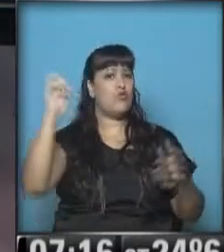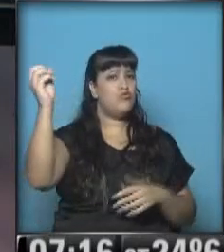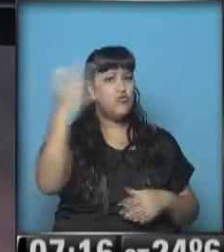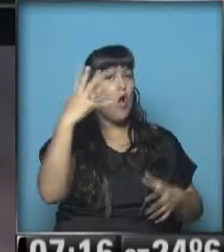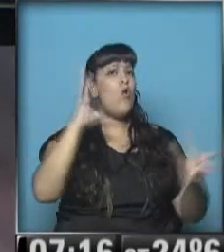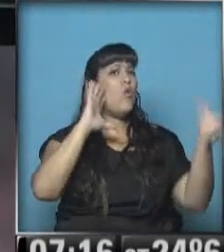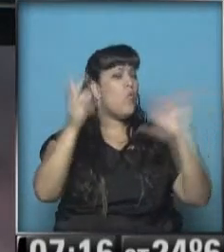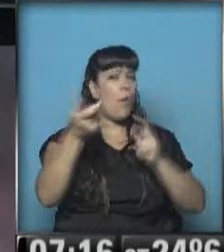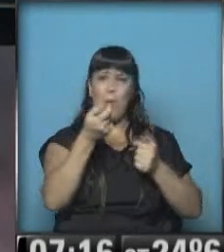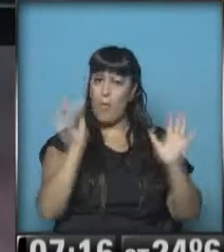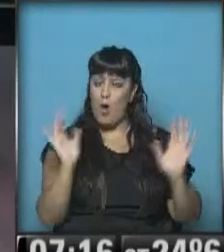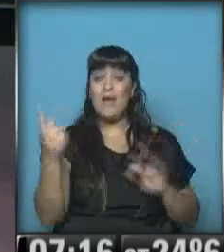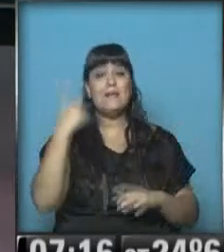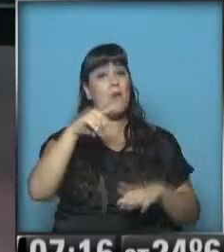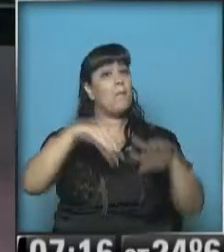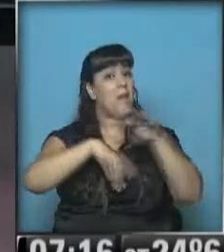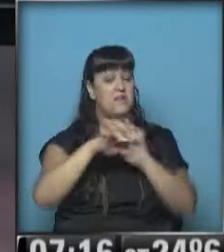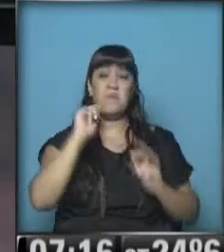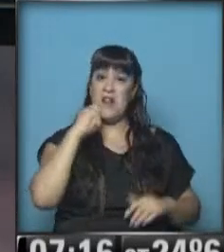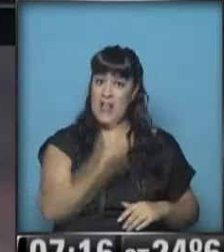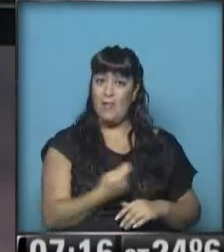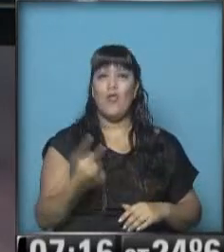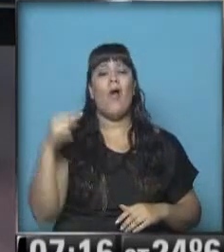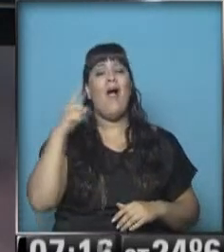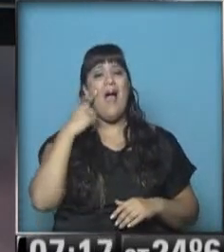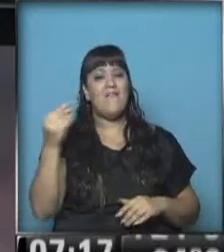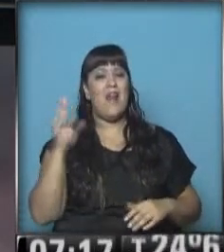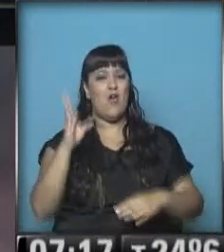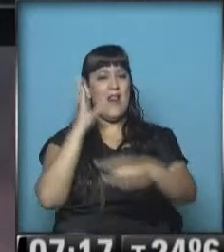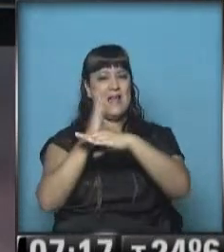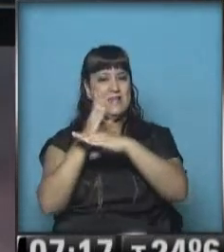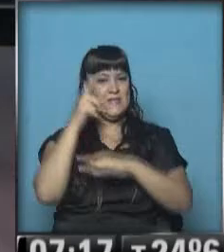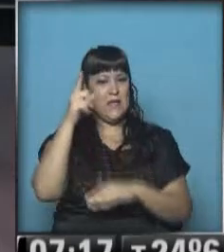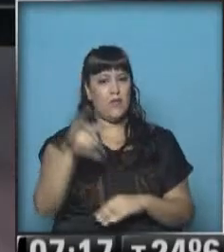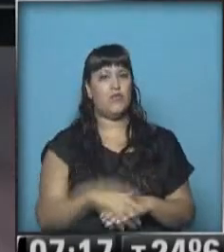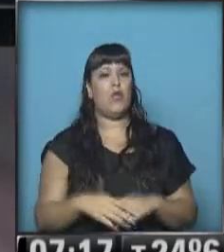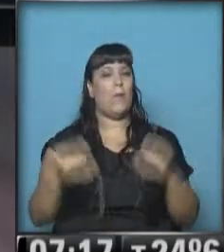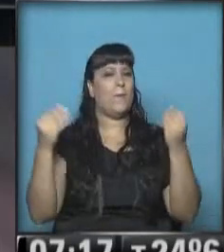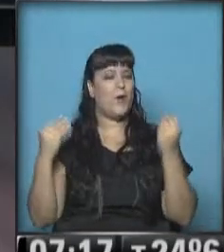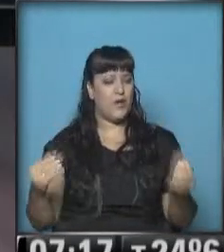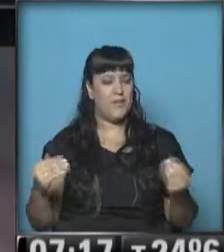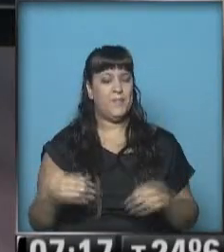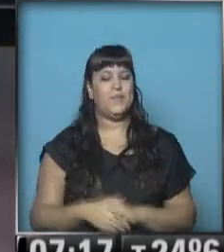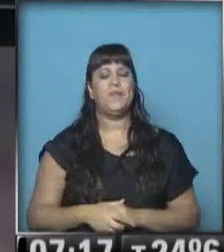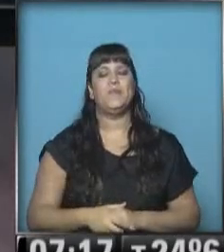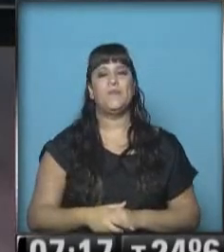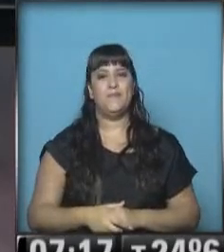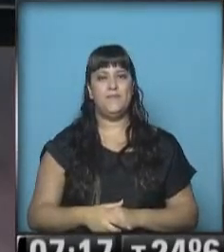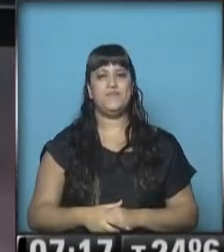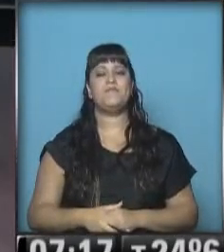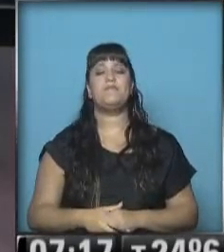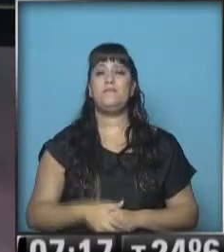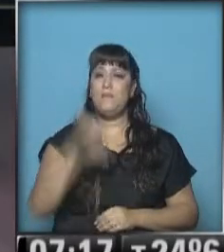poquitas nubes, las máximas agradables. Nos venimos a la zona central rápidamente, ¿por qué? Ay, justamente se